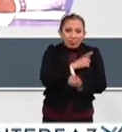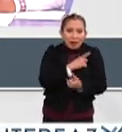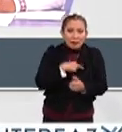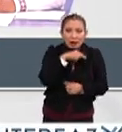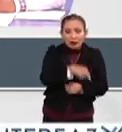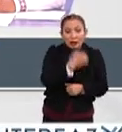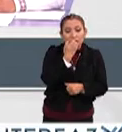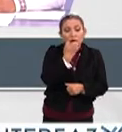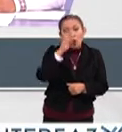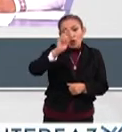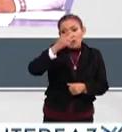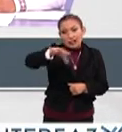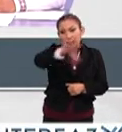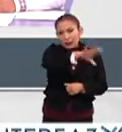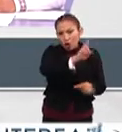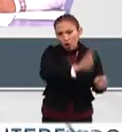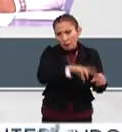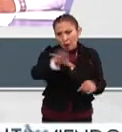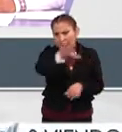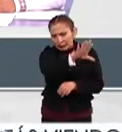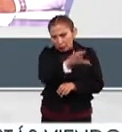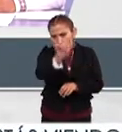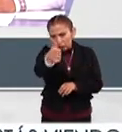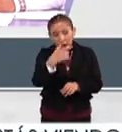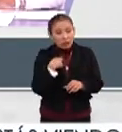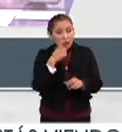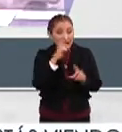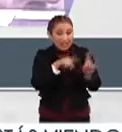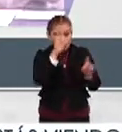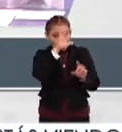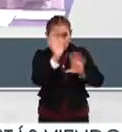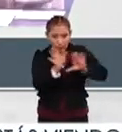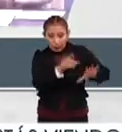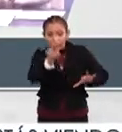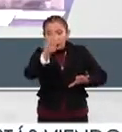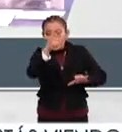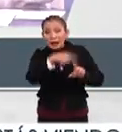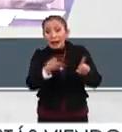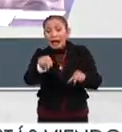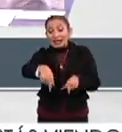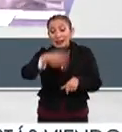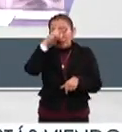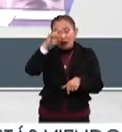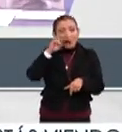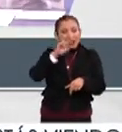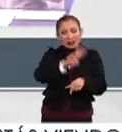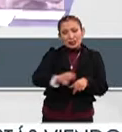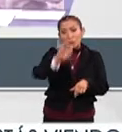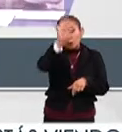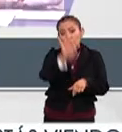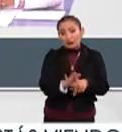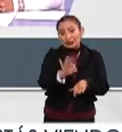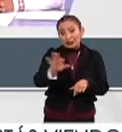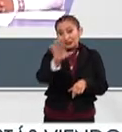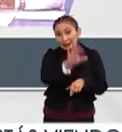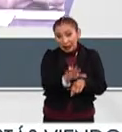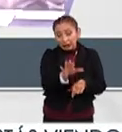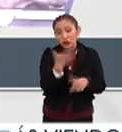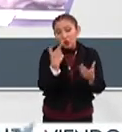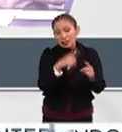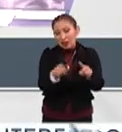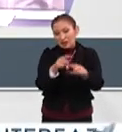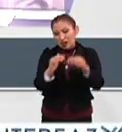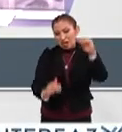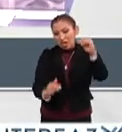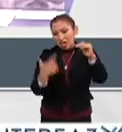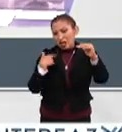escuelas tradicionales. Exactamente, o sea, a las universidades. A las universidades. Entonces, en este país, teniendo esta problemática de un 300% de